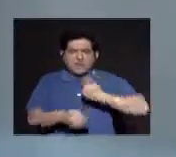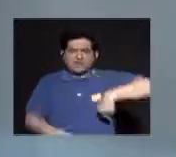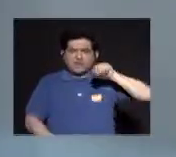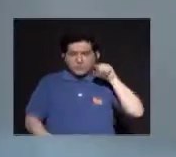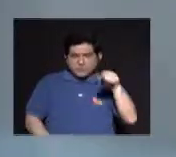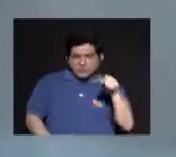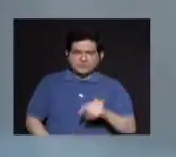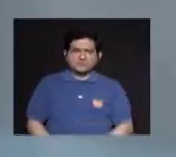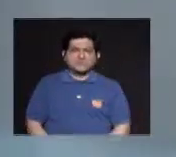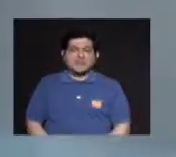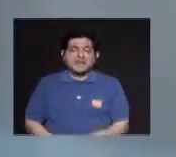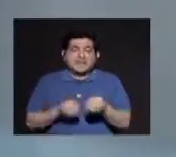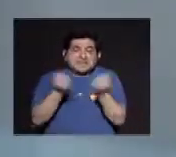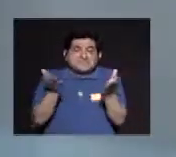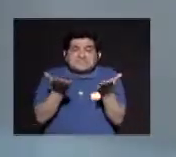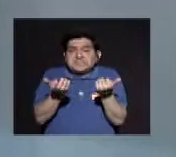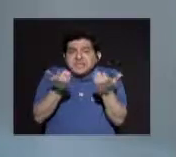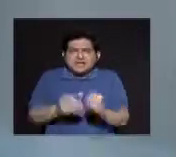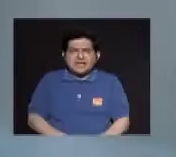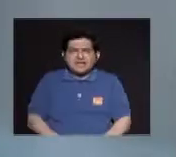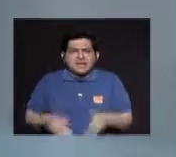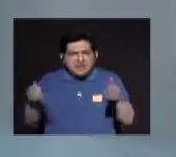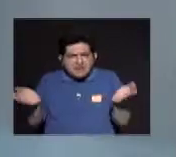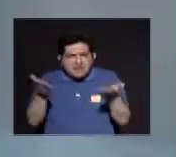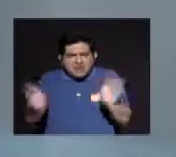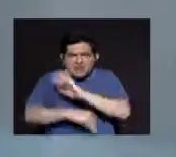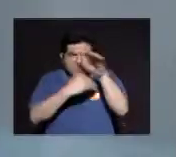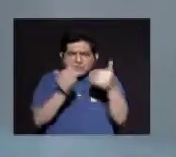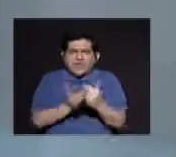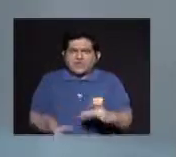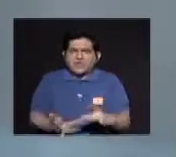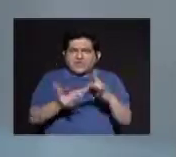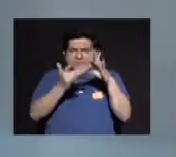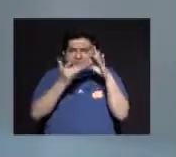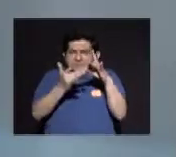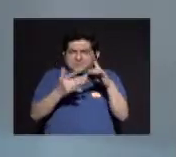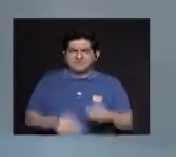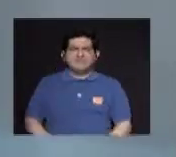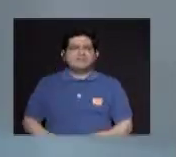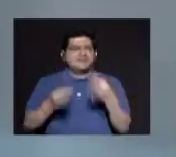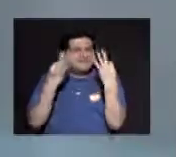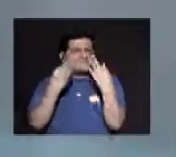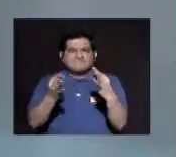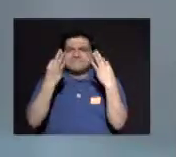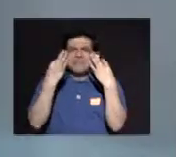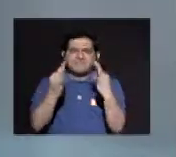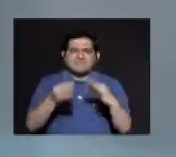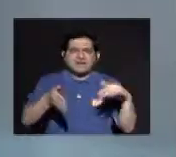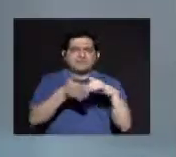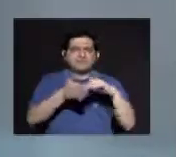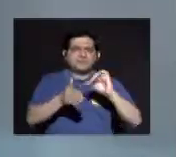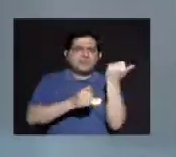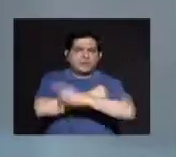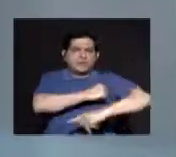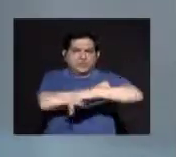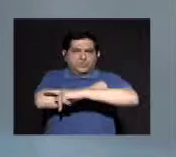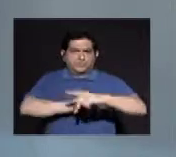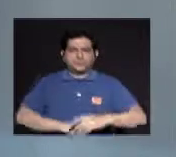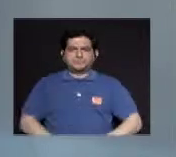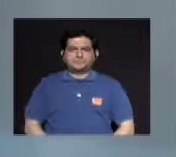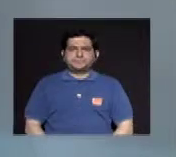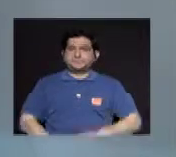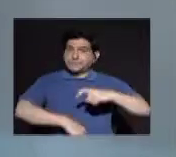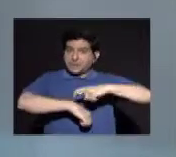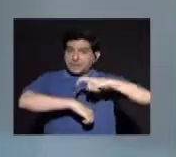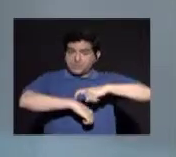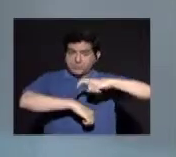nosotros, sin querer queriendo, nos fuimos impulsando a todos a especializarnos, hacia como tratar de irnos a estudiar afuera. A